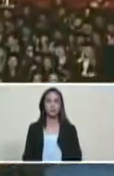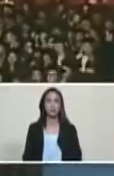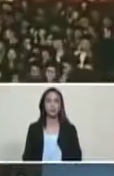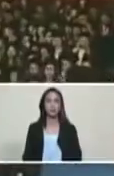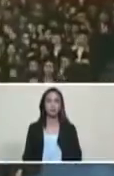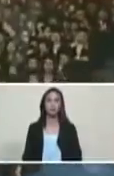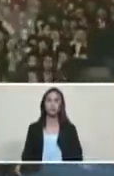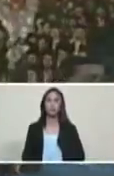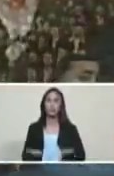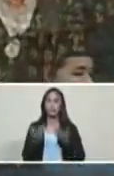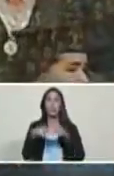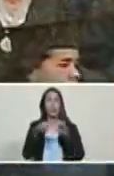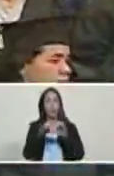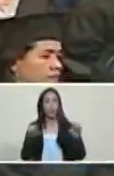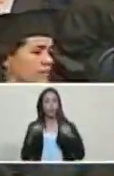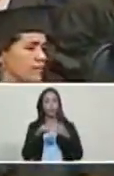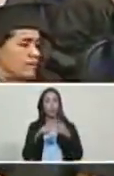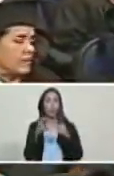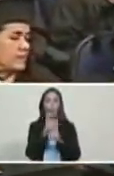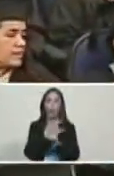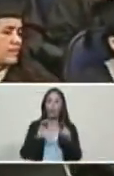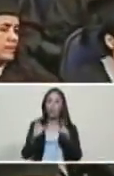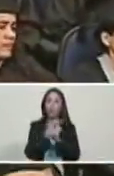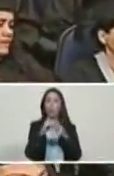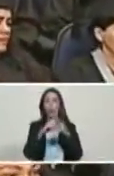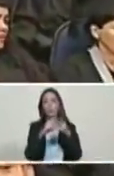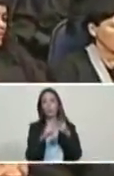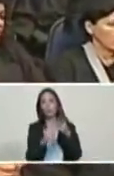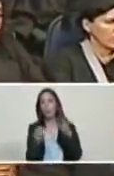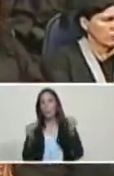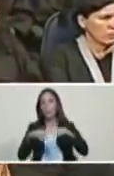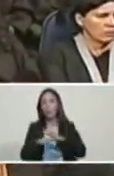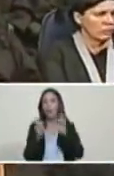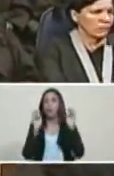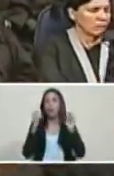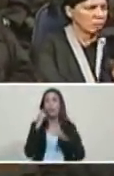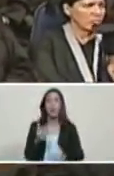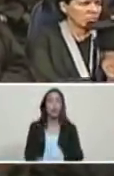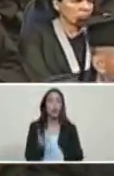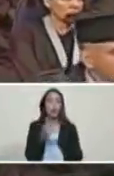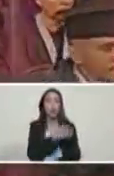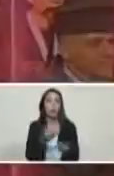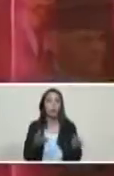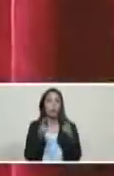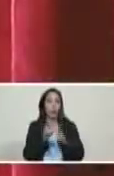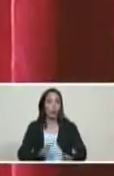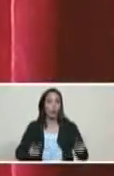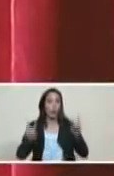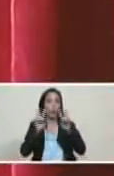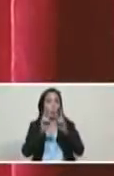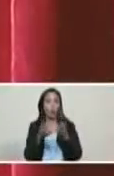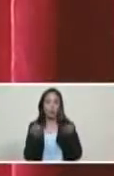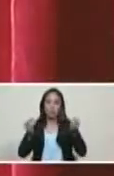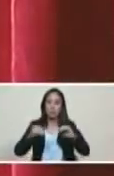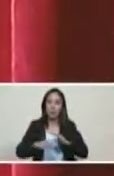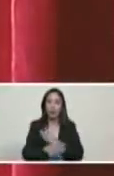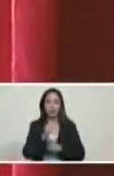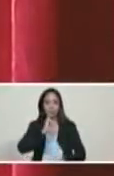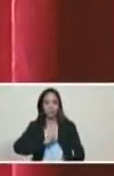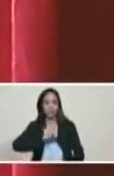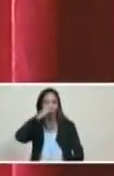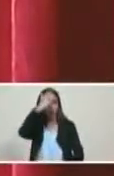La educación, la cultura, son las bases de los valores, de la